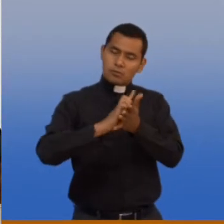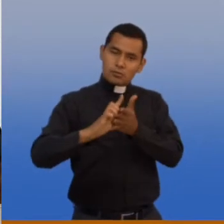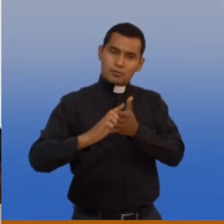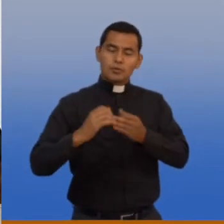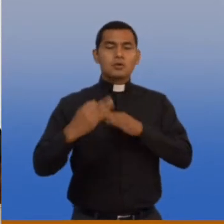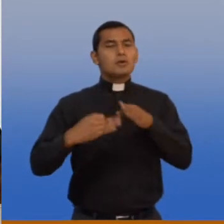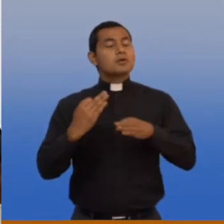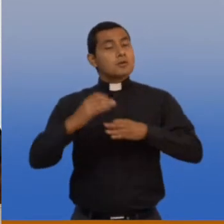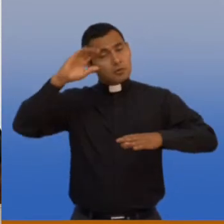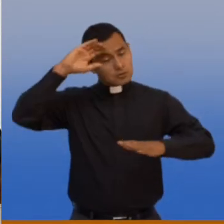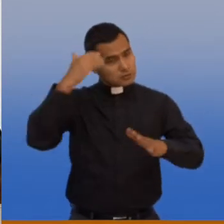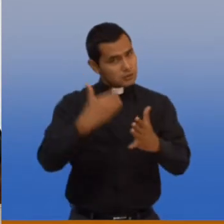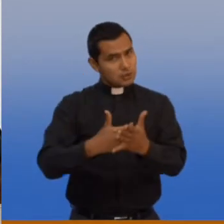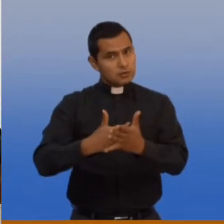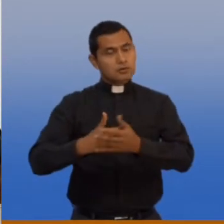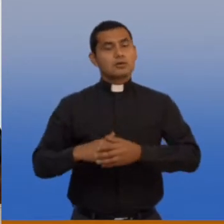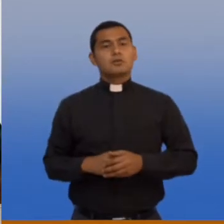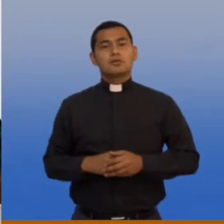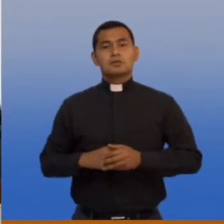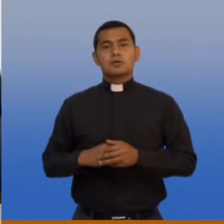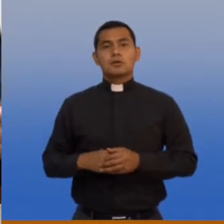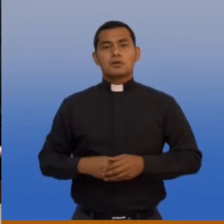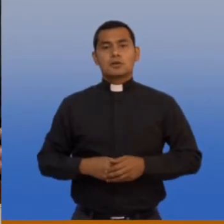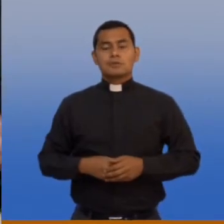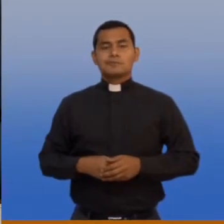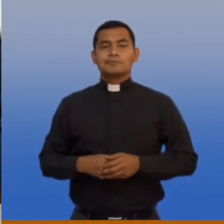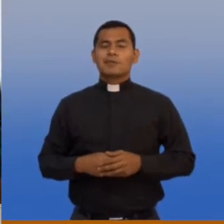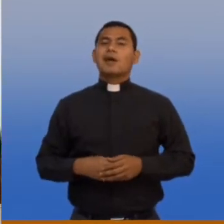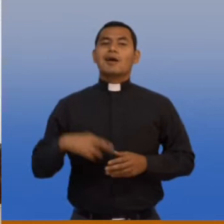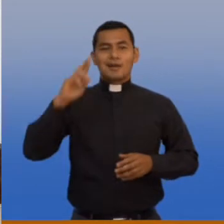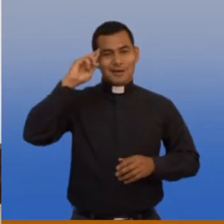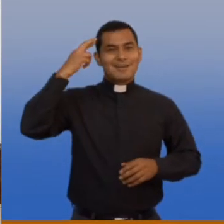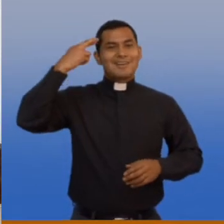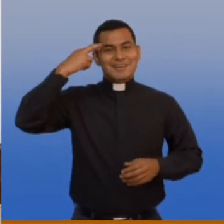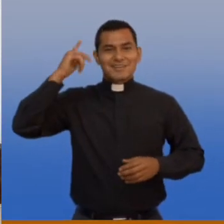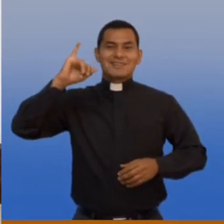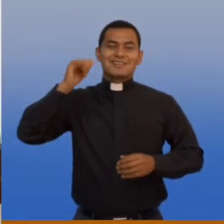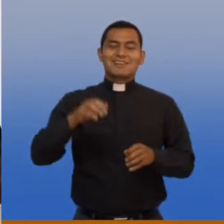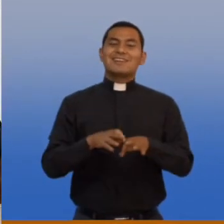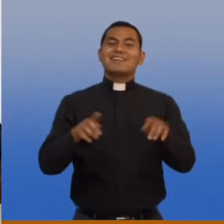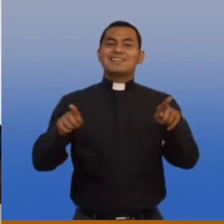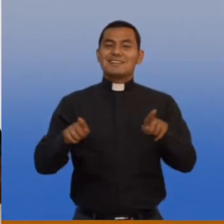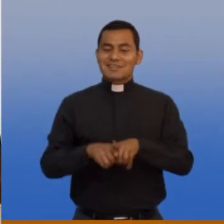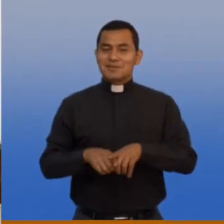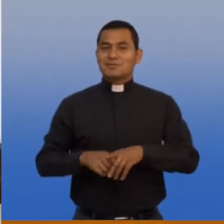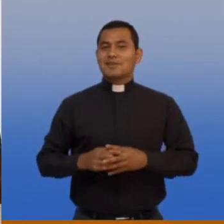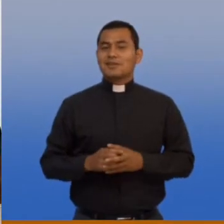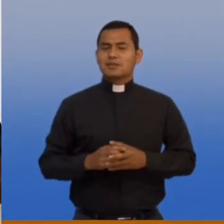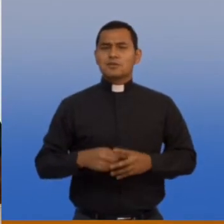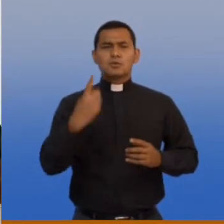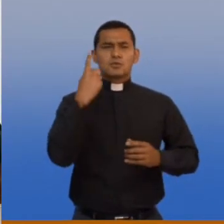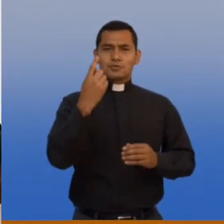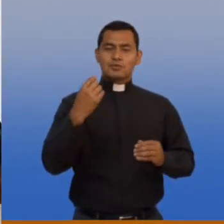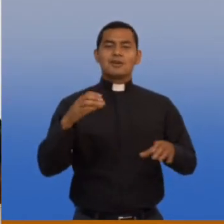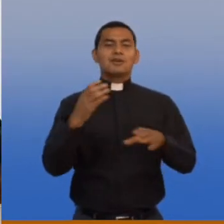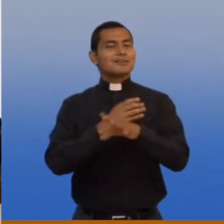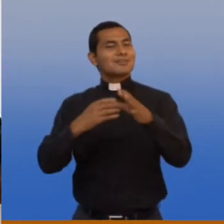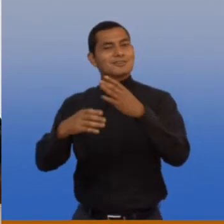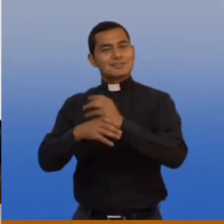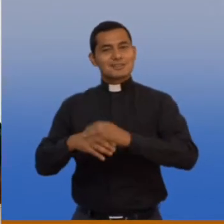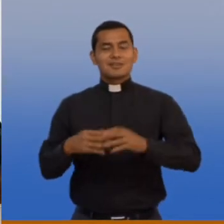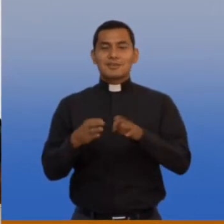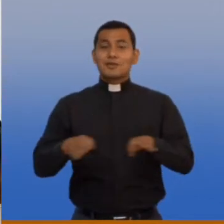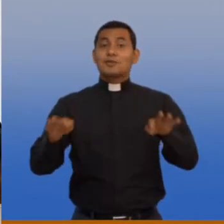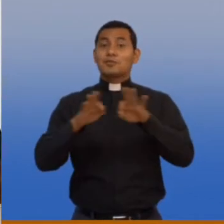con espíritu de fe también estos días. Y sobre todo, uno de los elementos que se resalta en el tiempo de